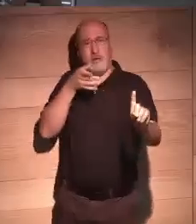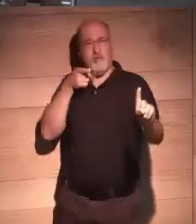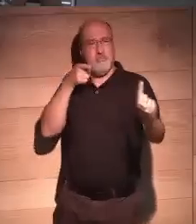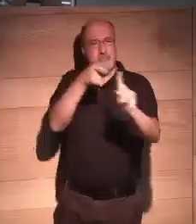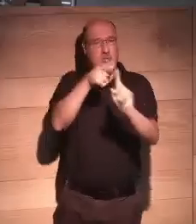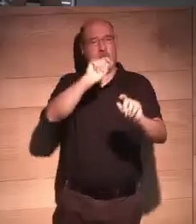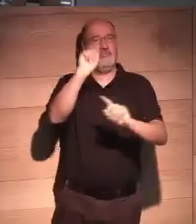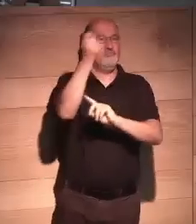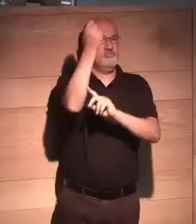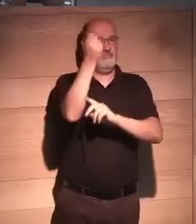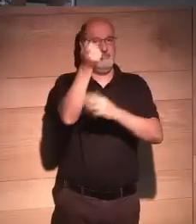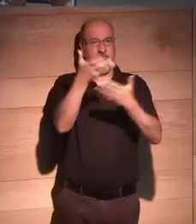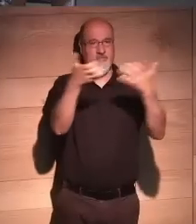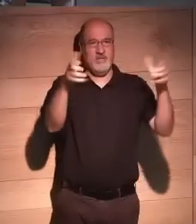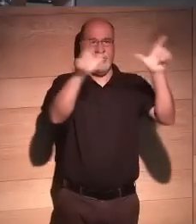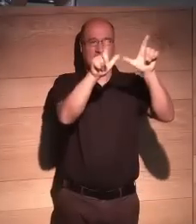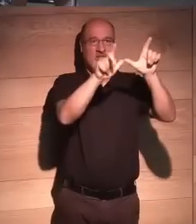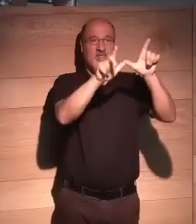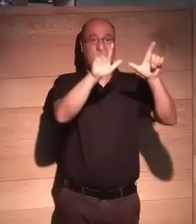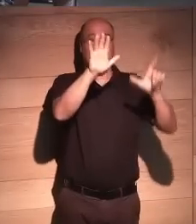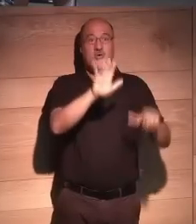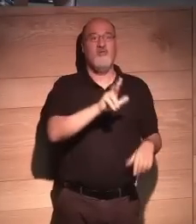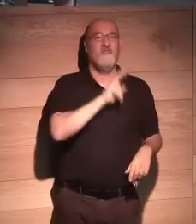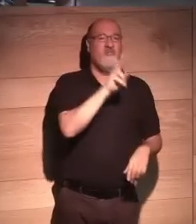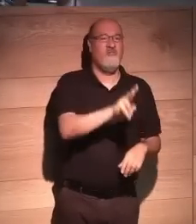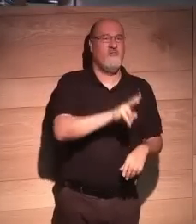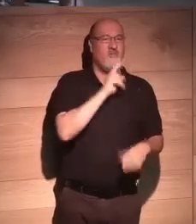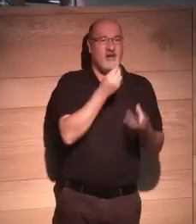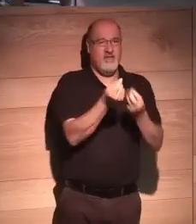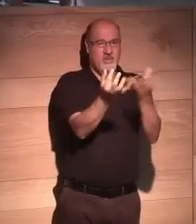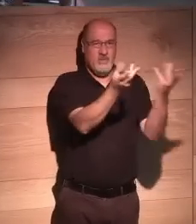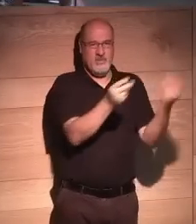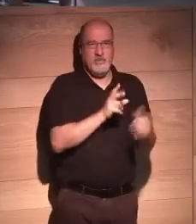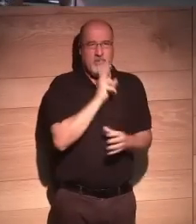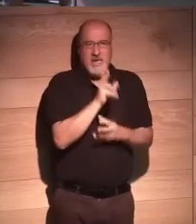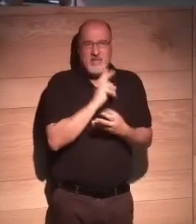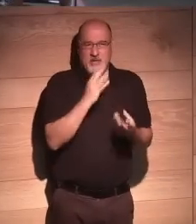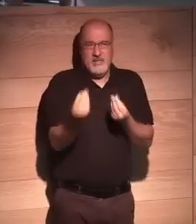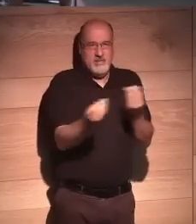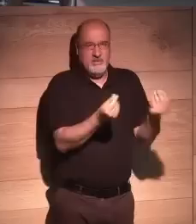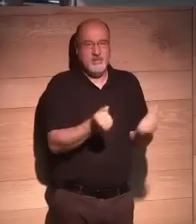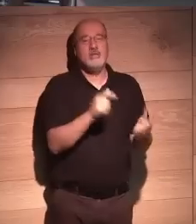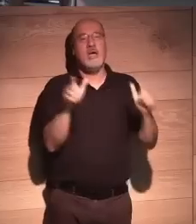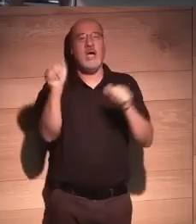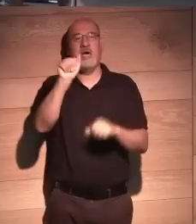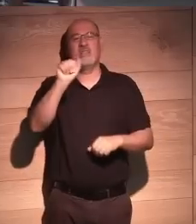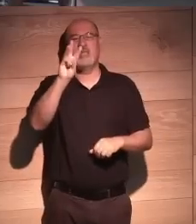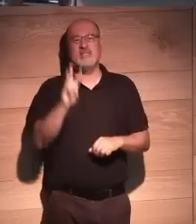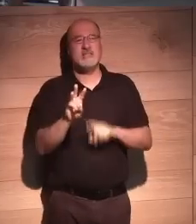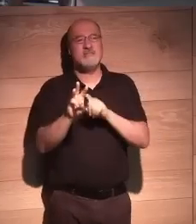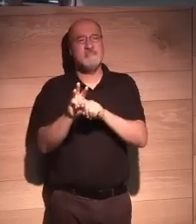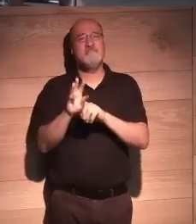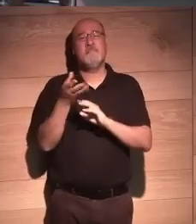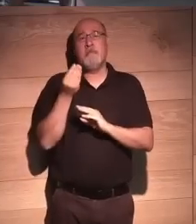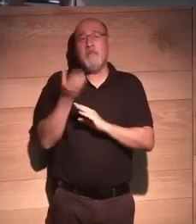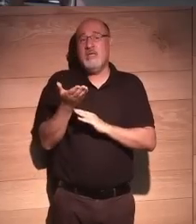a Telecinco la veo muy verde. Mucha alga hay ahí, ¿no? Pues sí, está muy verde. Antena 3 va